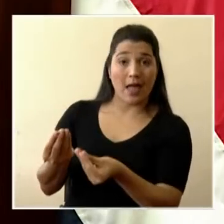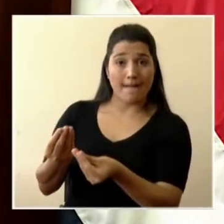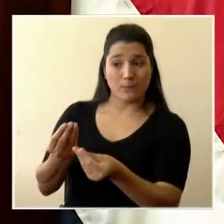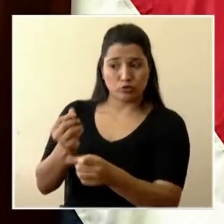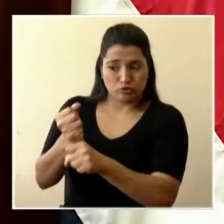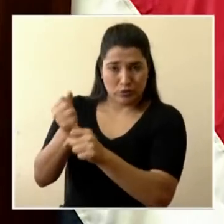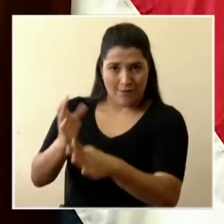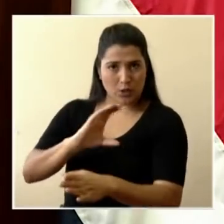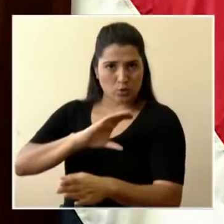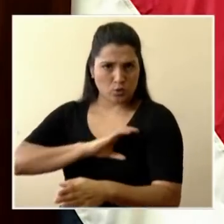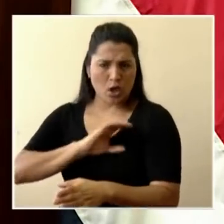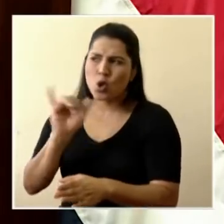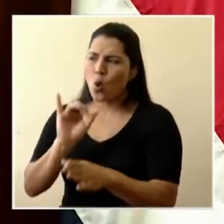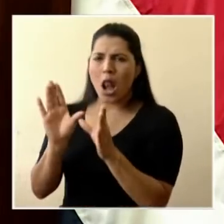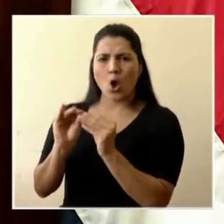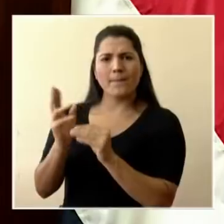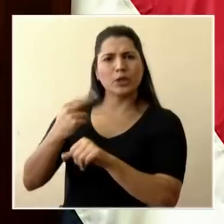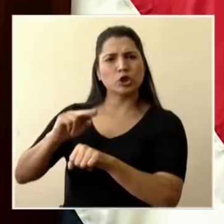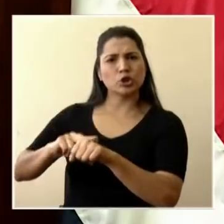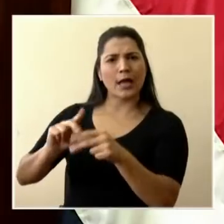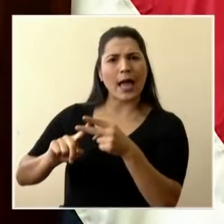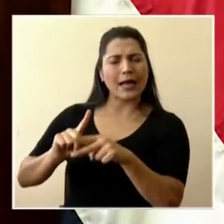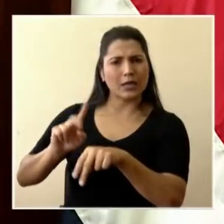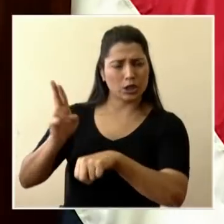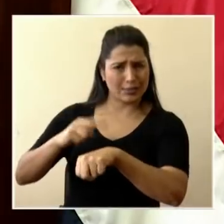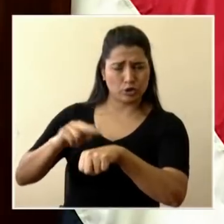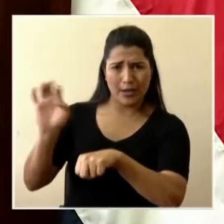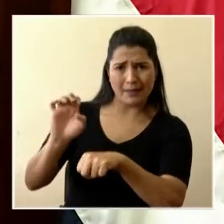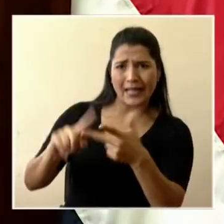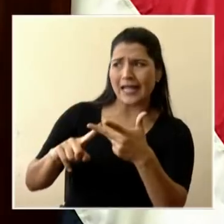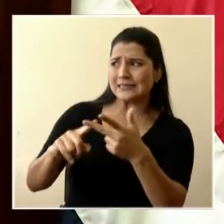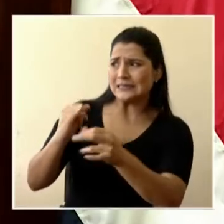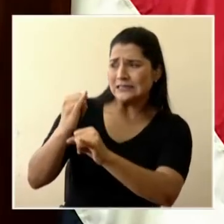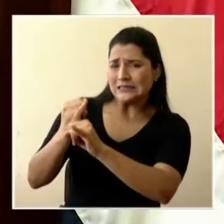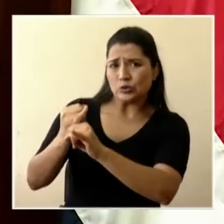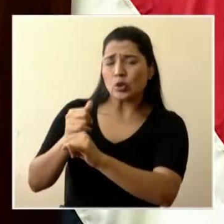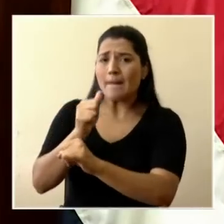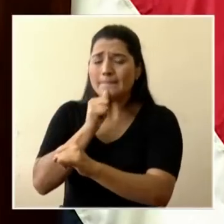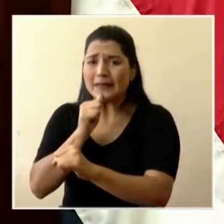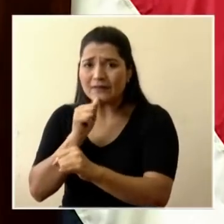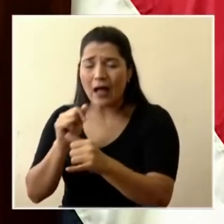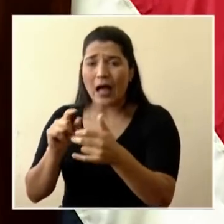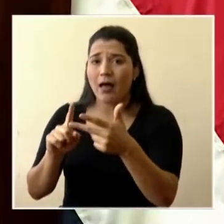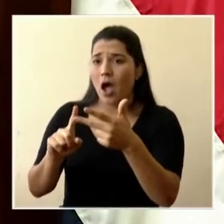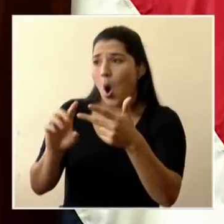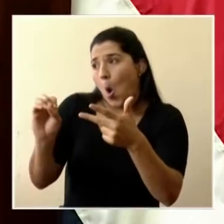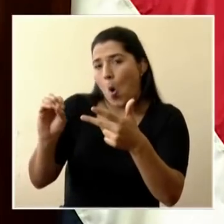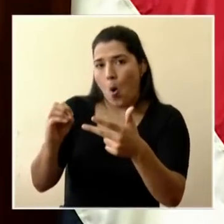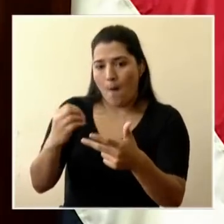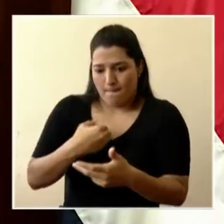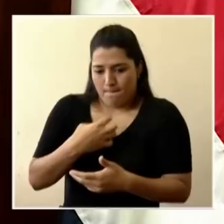la Comisión Nacional de Emergencias, algunas entidades privadas y también con recursos propios, y hablo en términos generales, se les ha facilitado